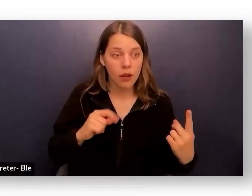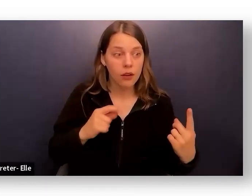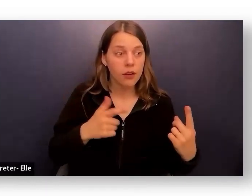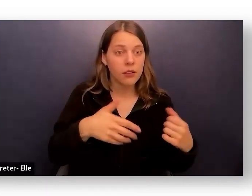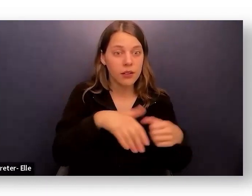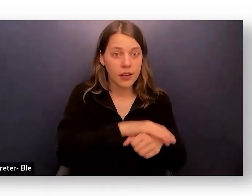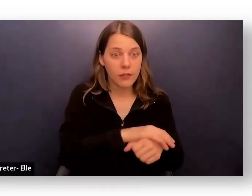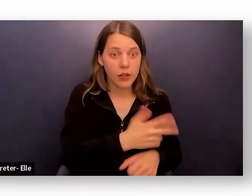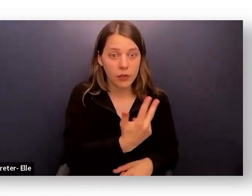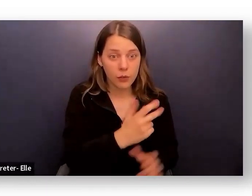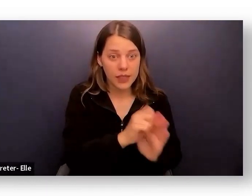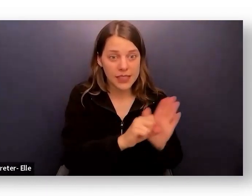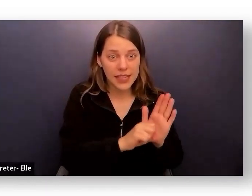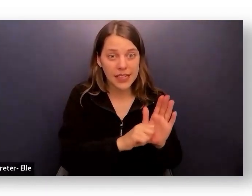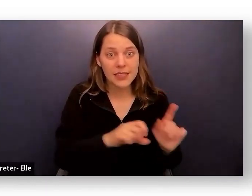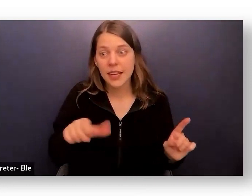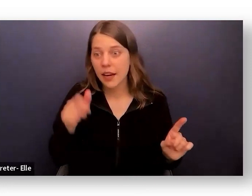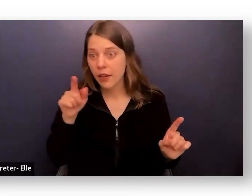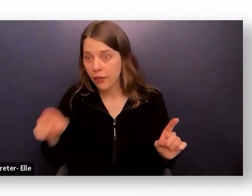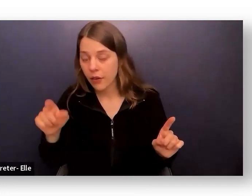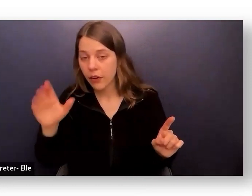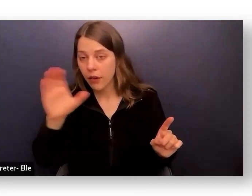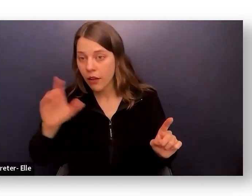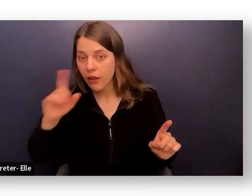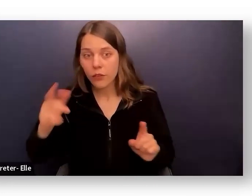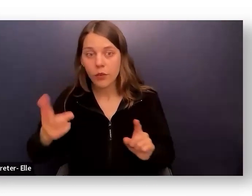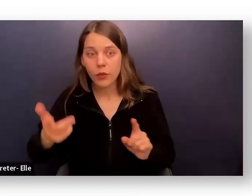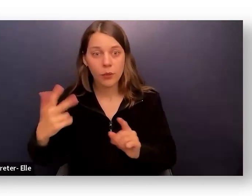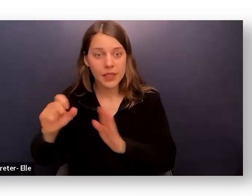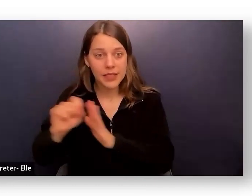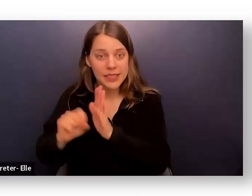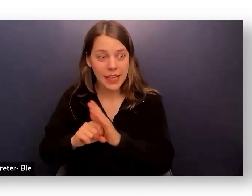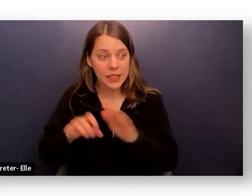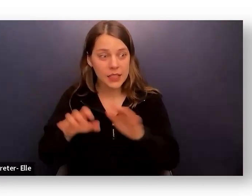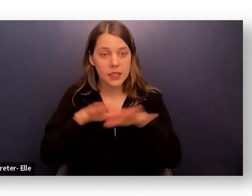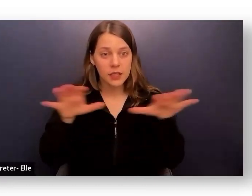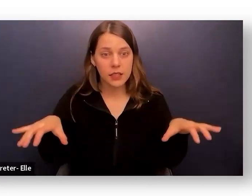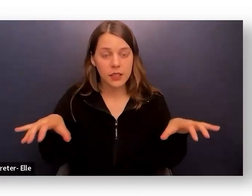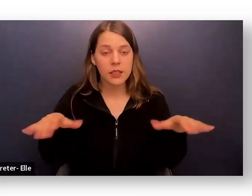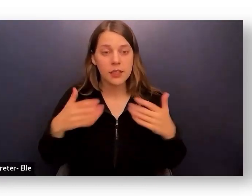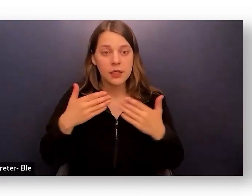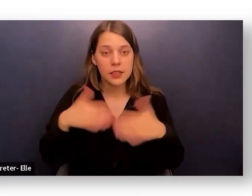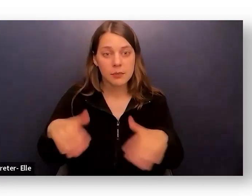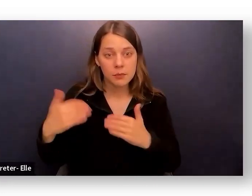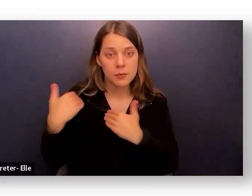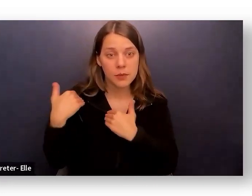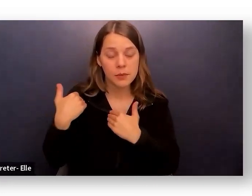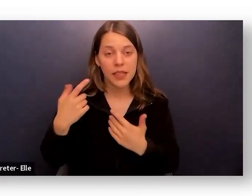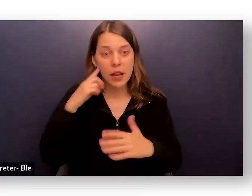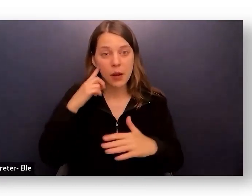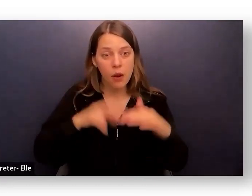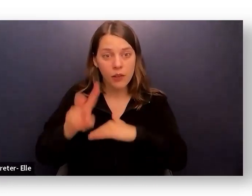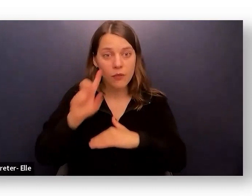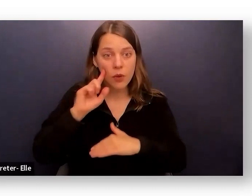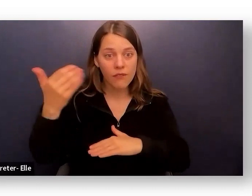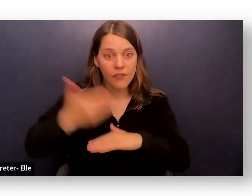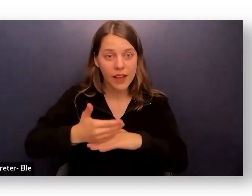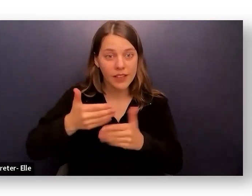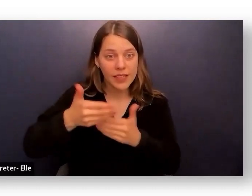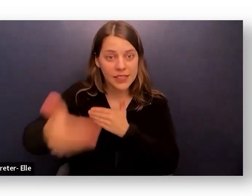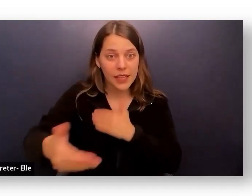Entonces, un meteorólogo en 3 estados y otro meteorólogo con 3 estados. Entonces, estamos anticipando 5